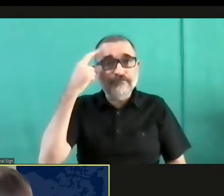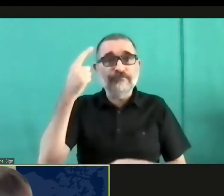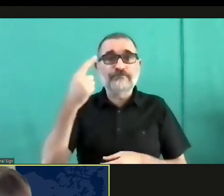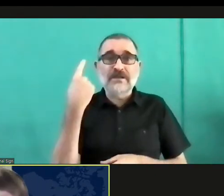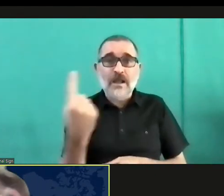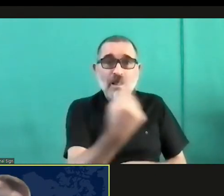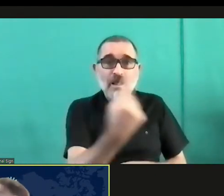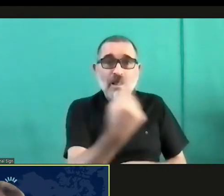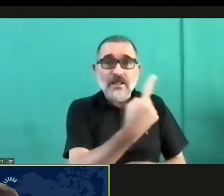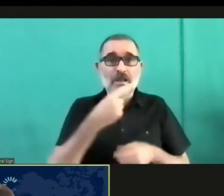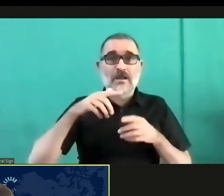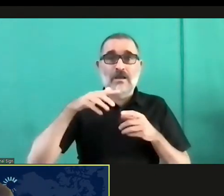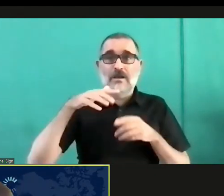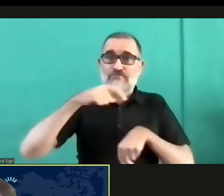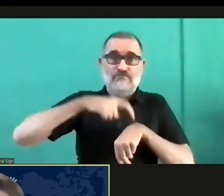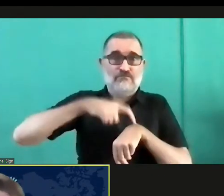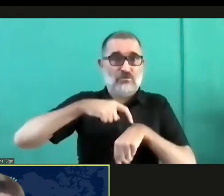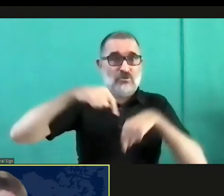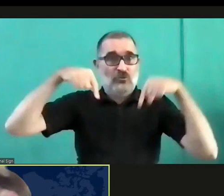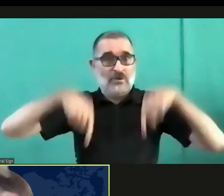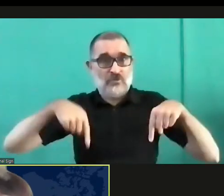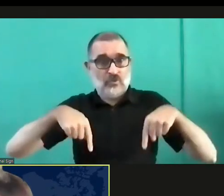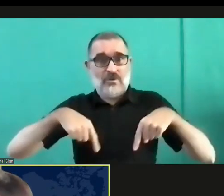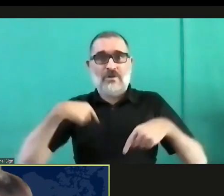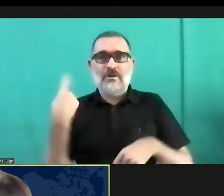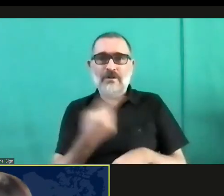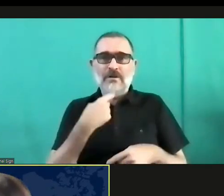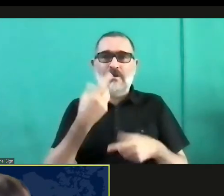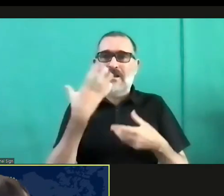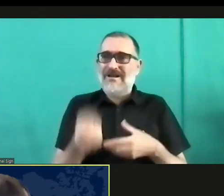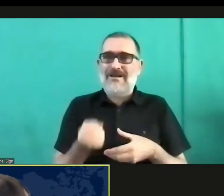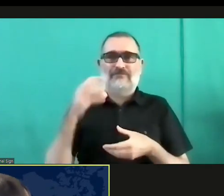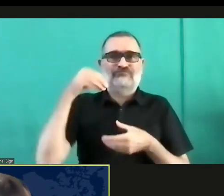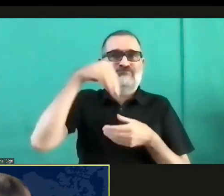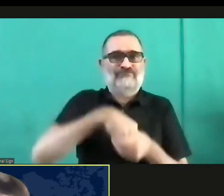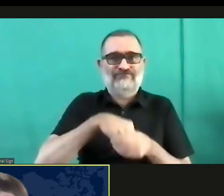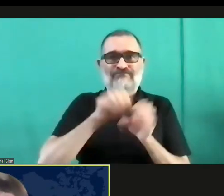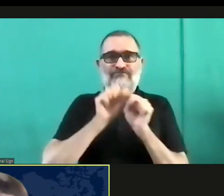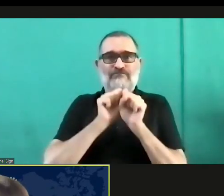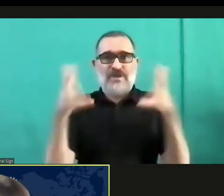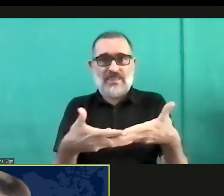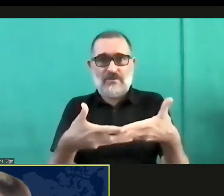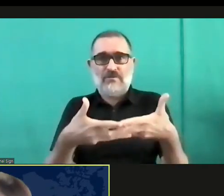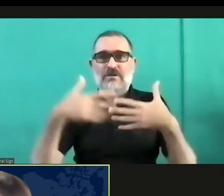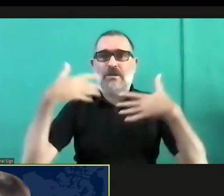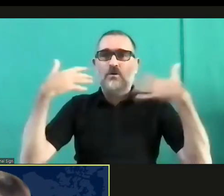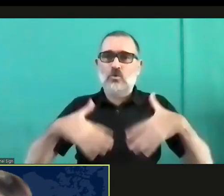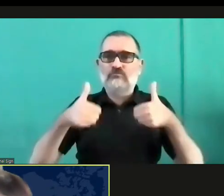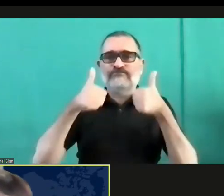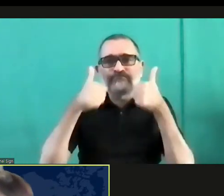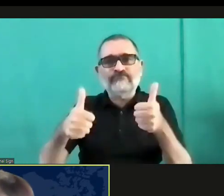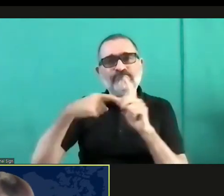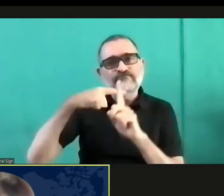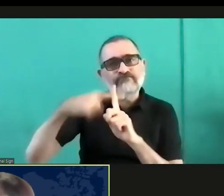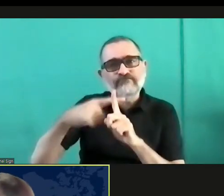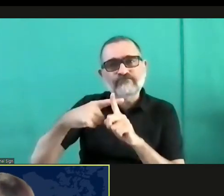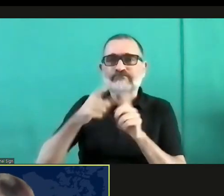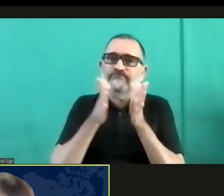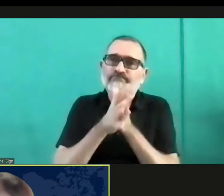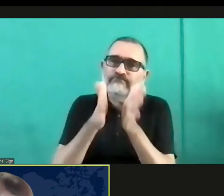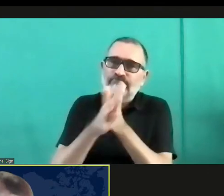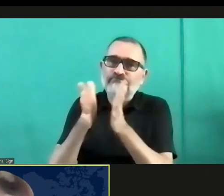cierta edad de acuerdo me acuerdo de lo que era hace 20 años hace 20 años